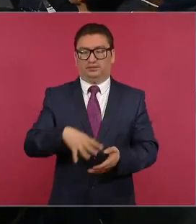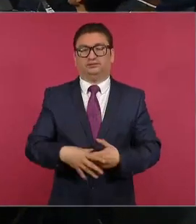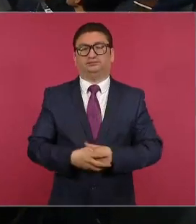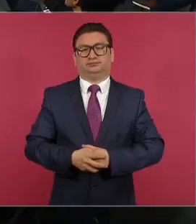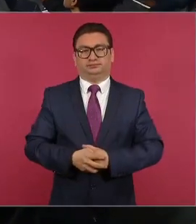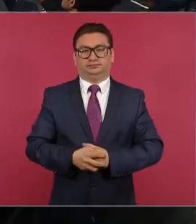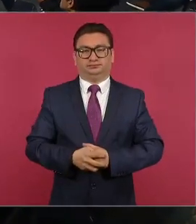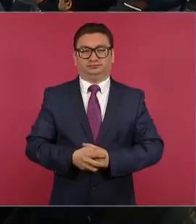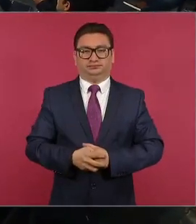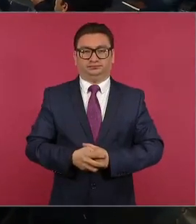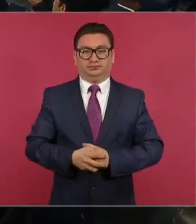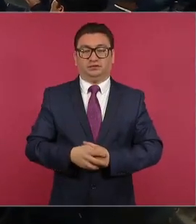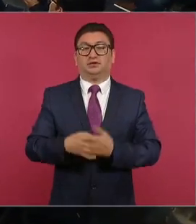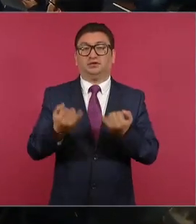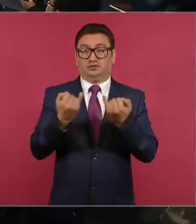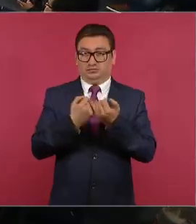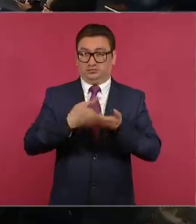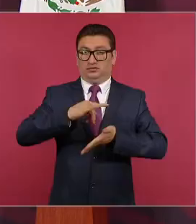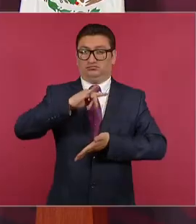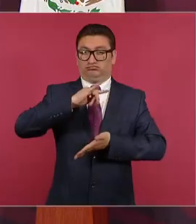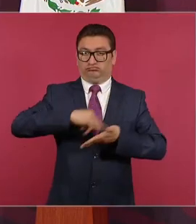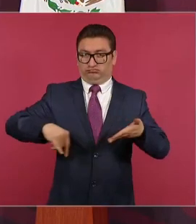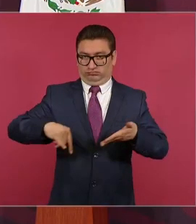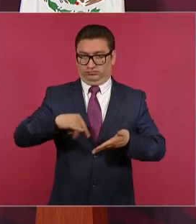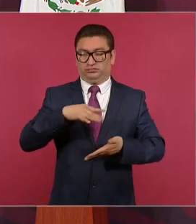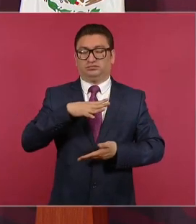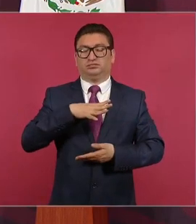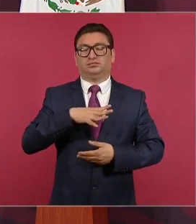y los cheques.